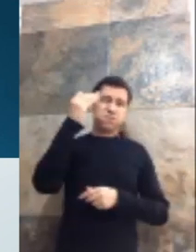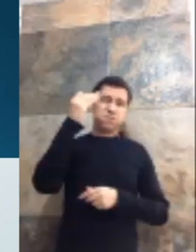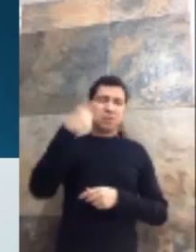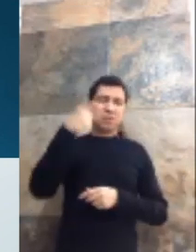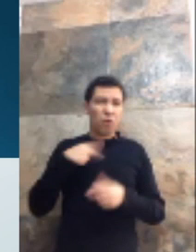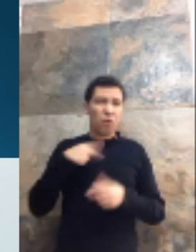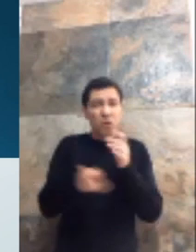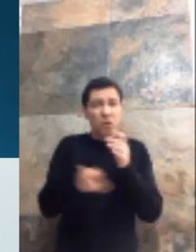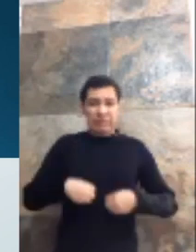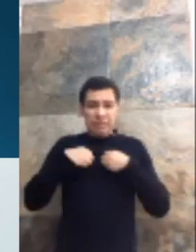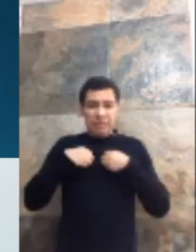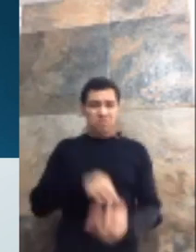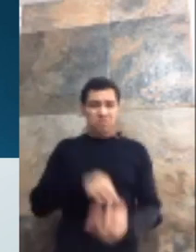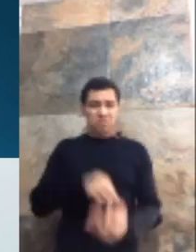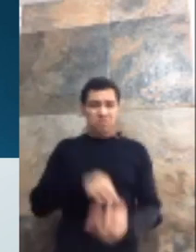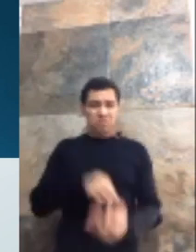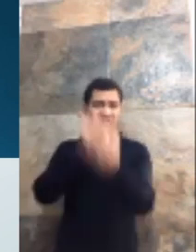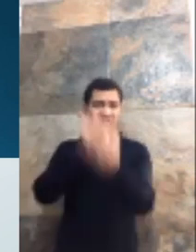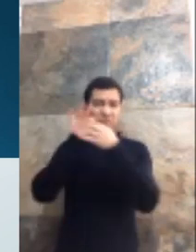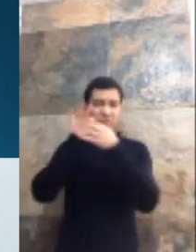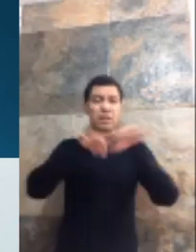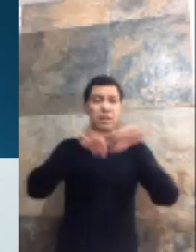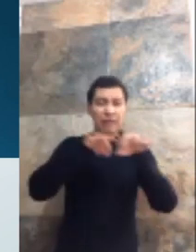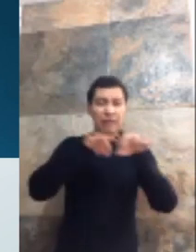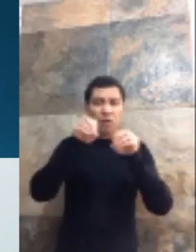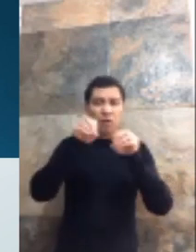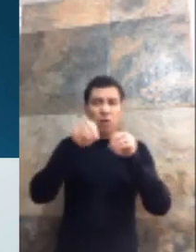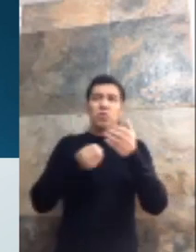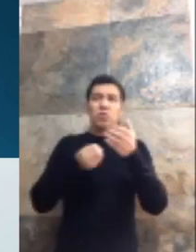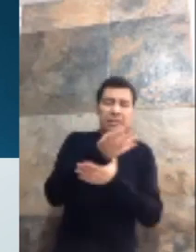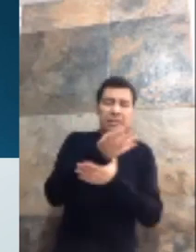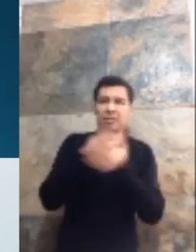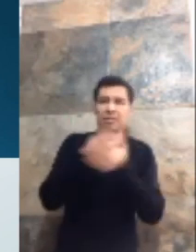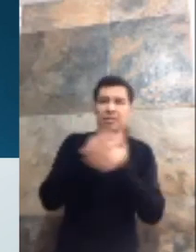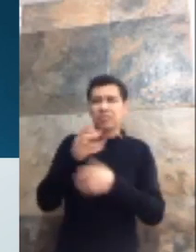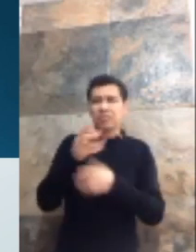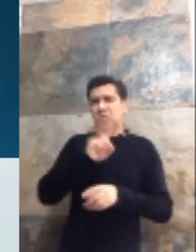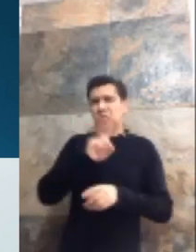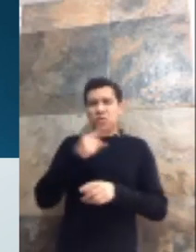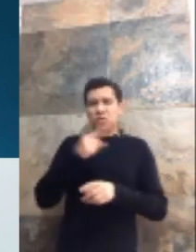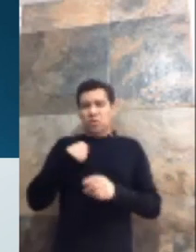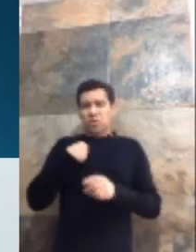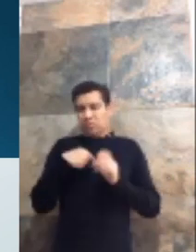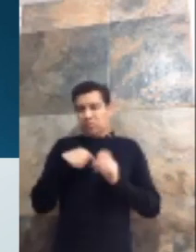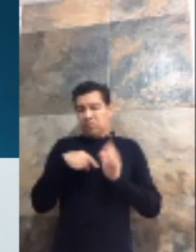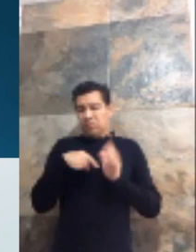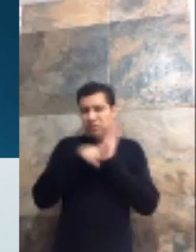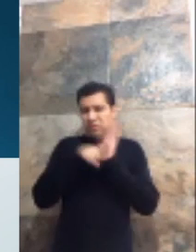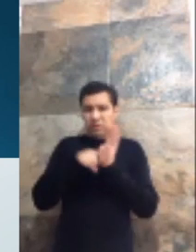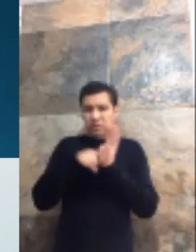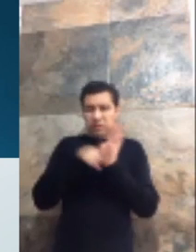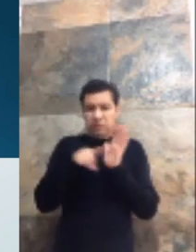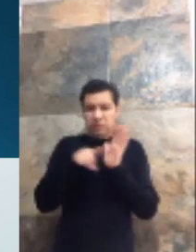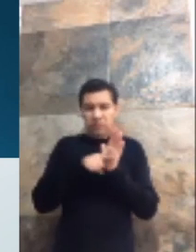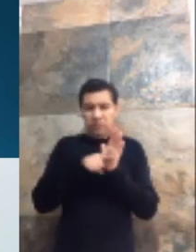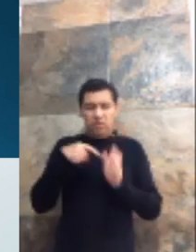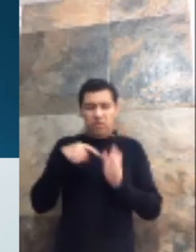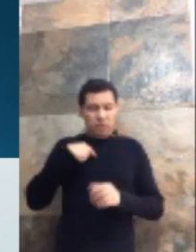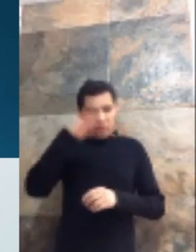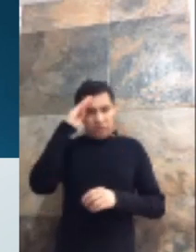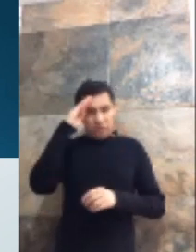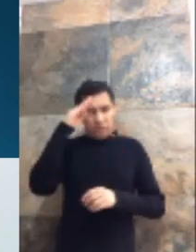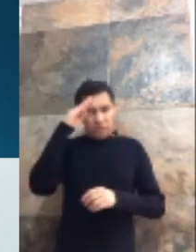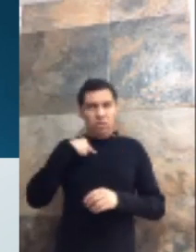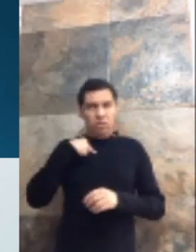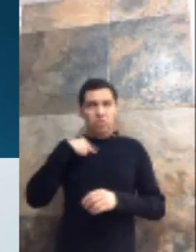razones van a ser de naturaleza emocional. La emoción negativa va a estar interfiriendo mucho las conductas de